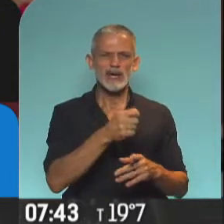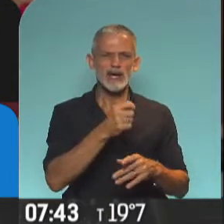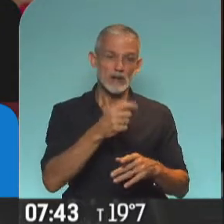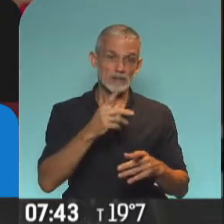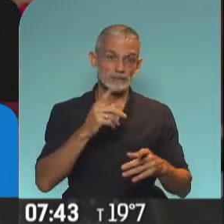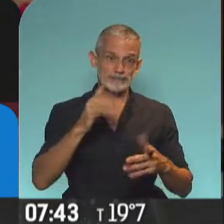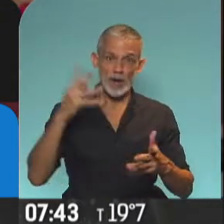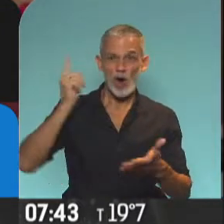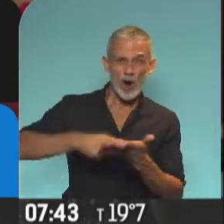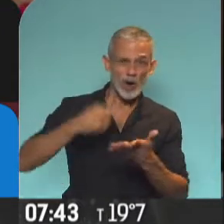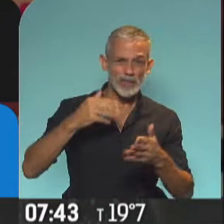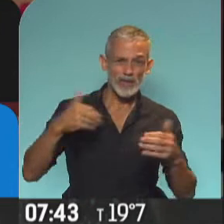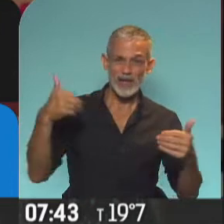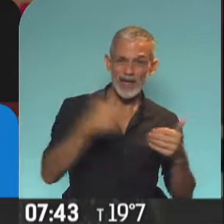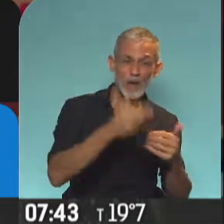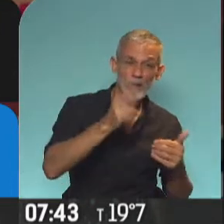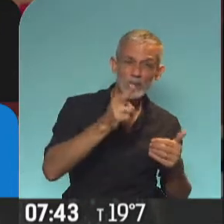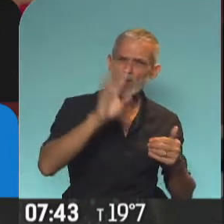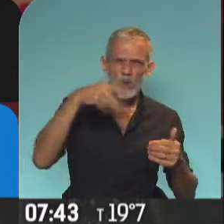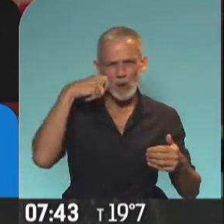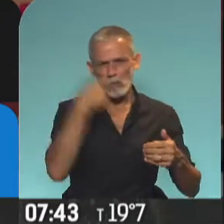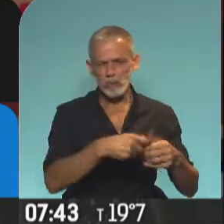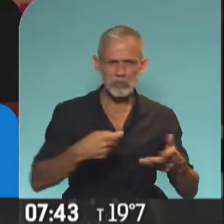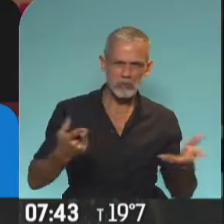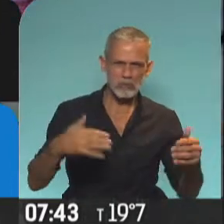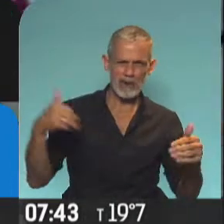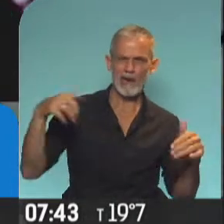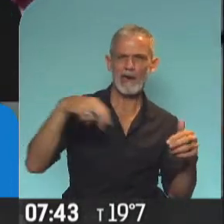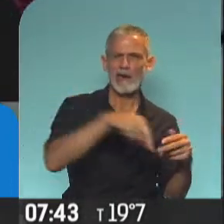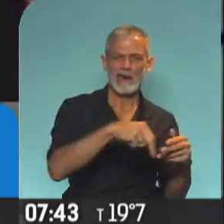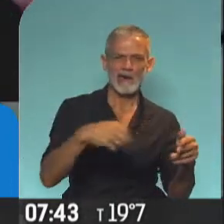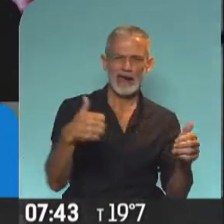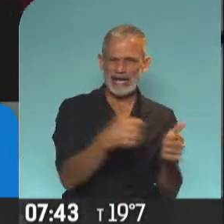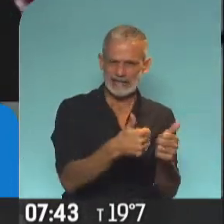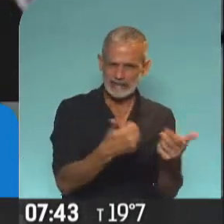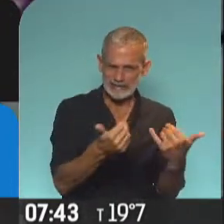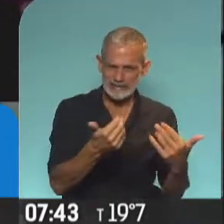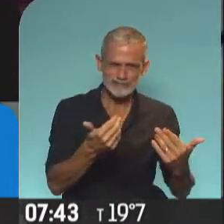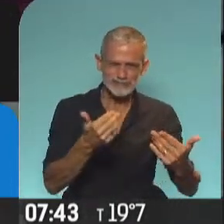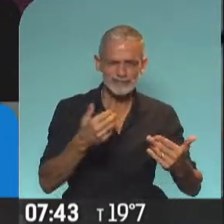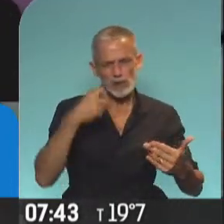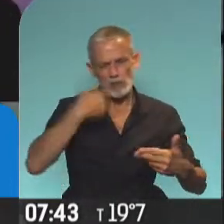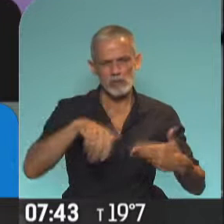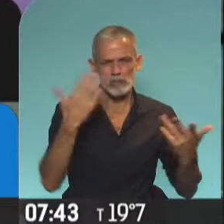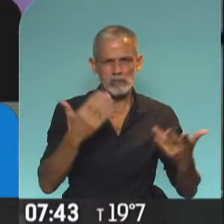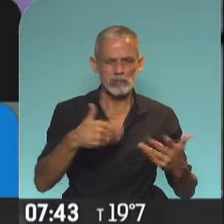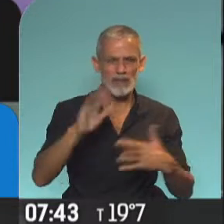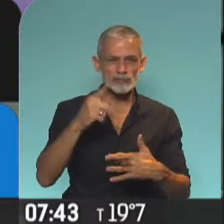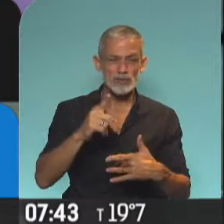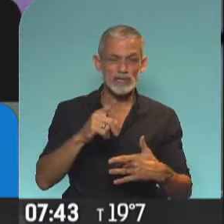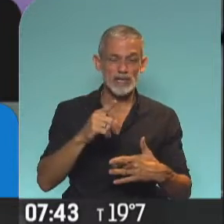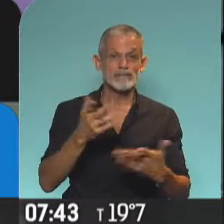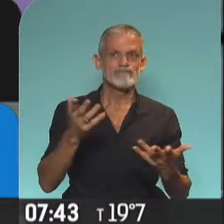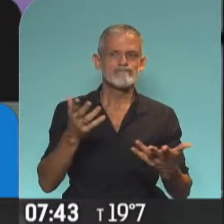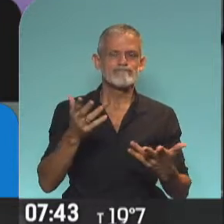perimetral y en algunos casos en varias oportunidades si efectivamente eso es algo que se ve y también digamos este